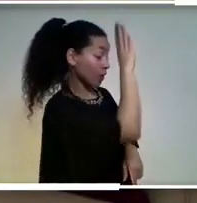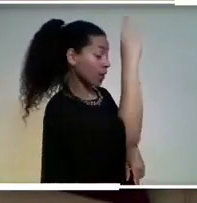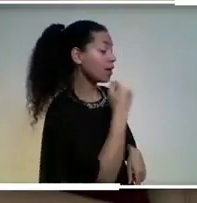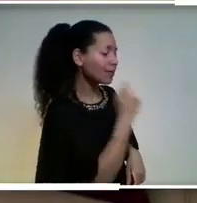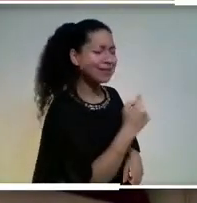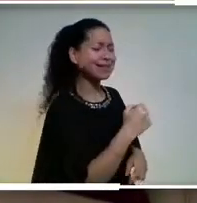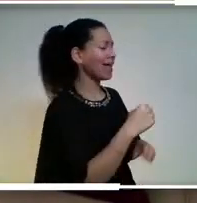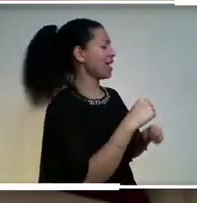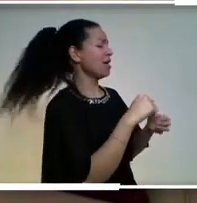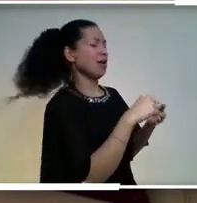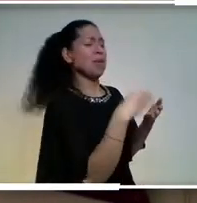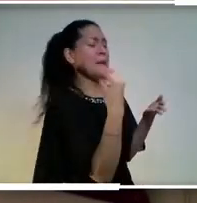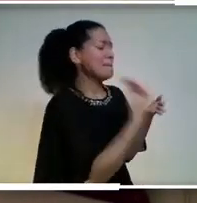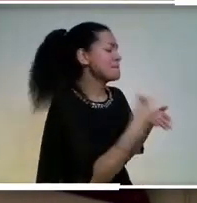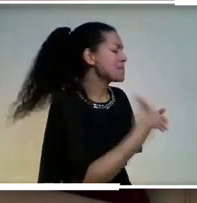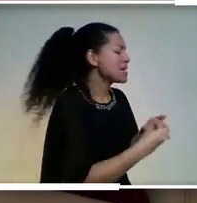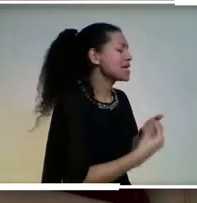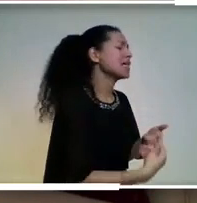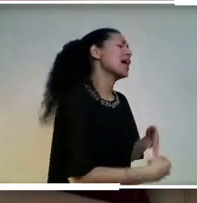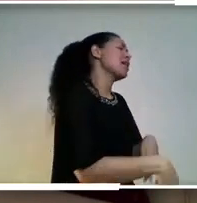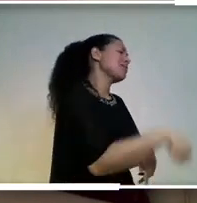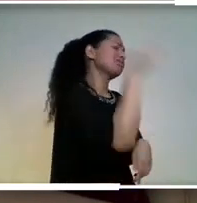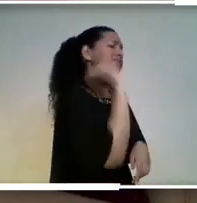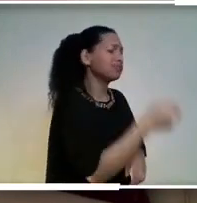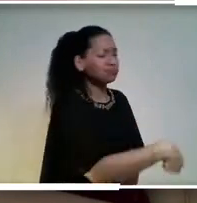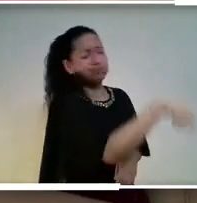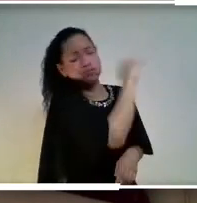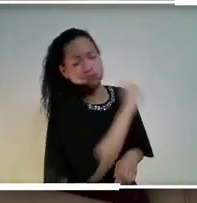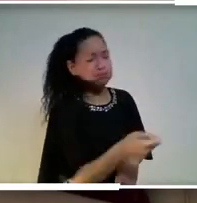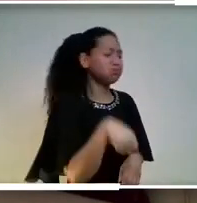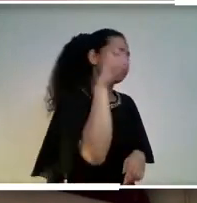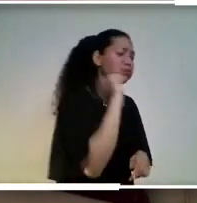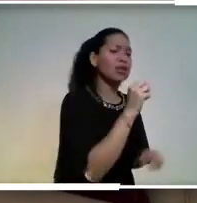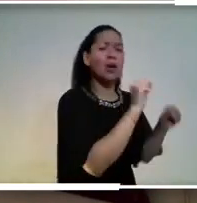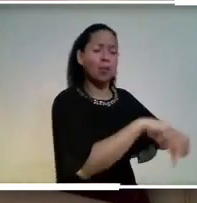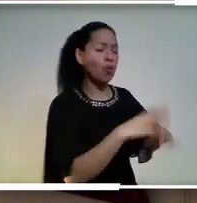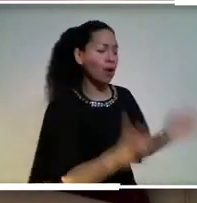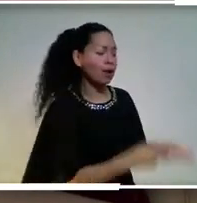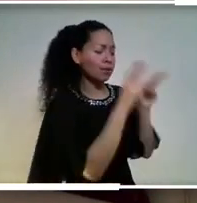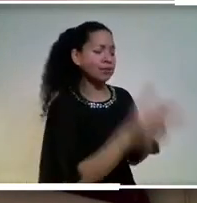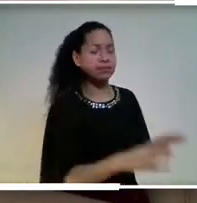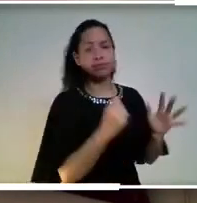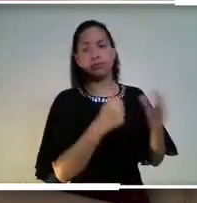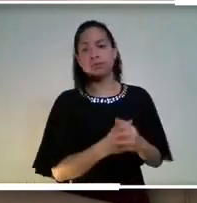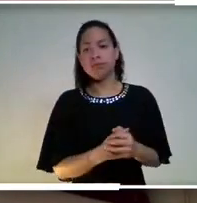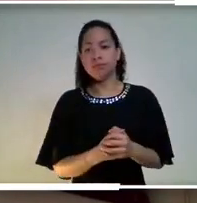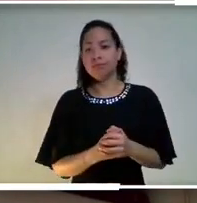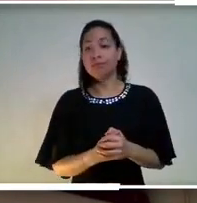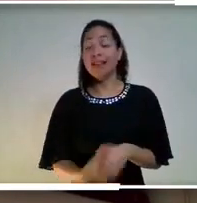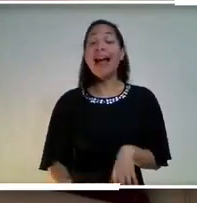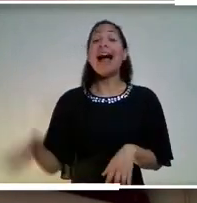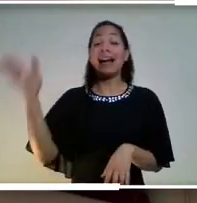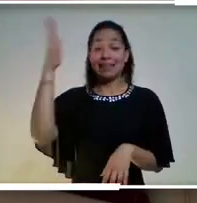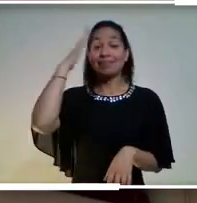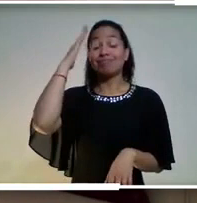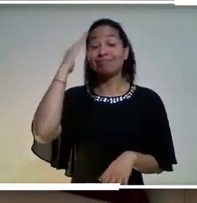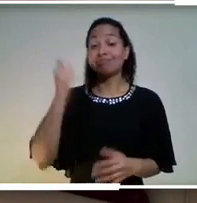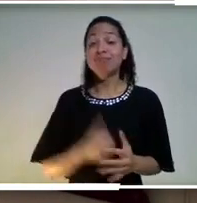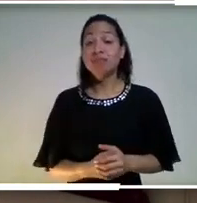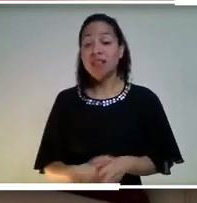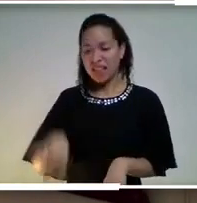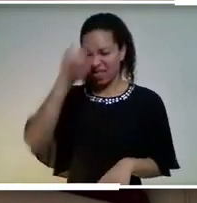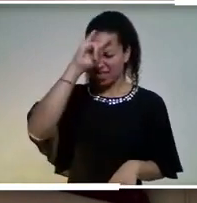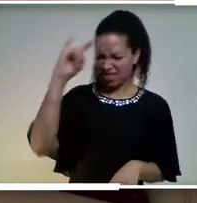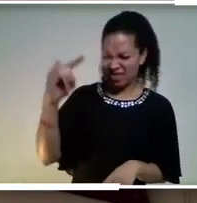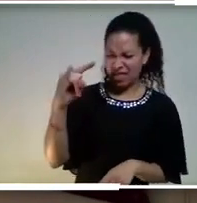ves que por cada verdad bíblica del serás ingeniado para hacer una falsa verdad y hoy tristemente la gran